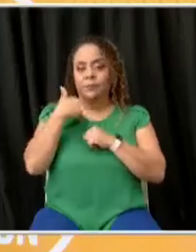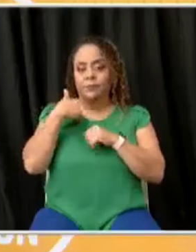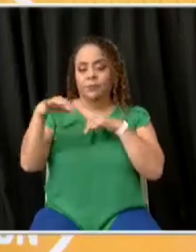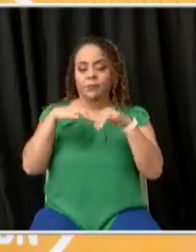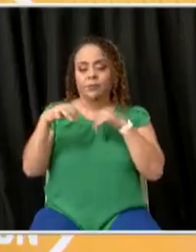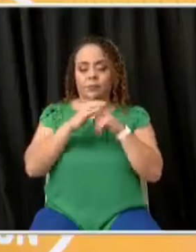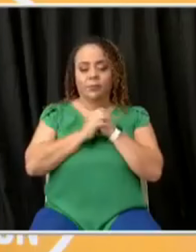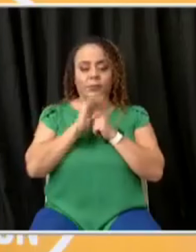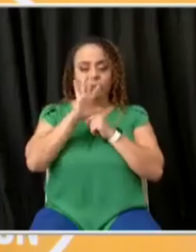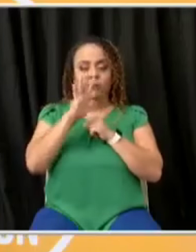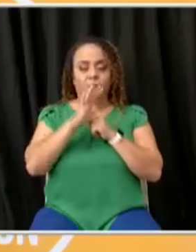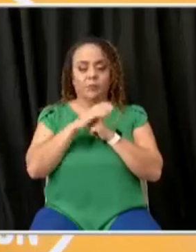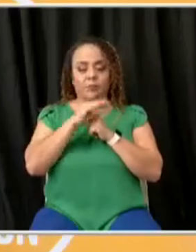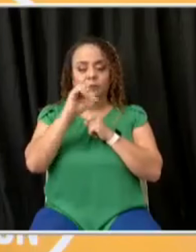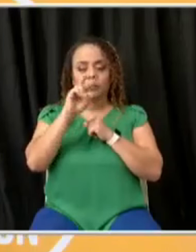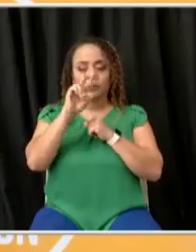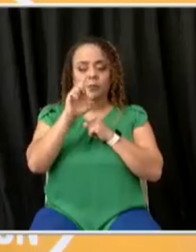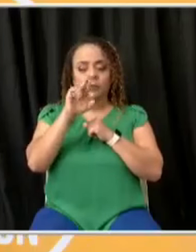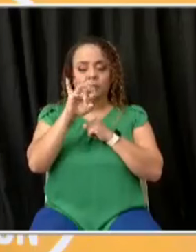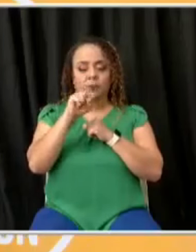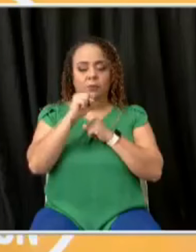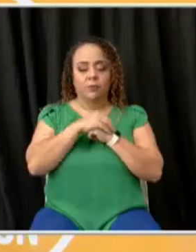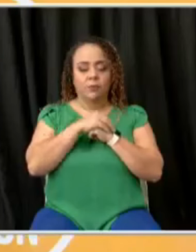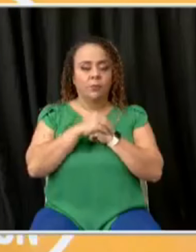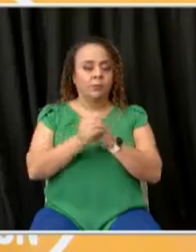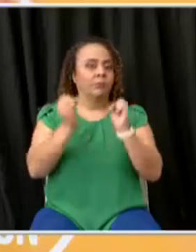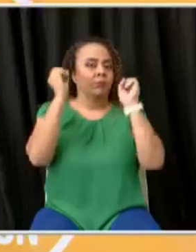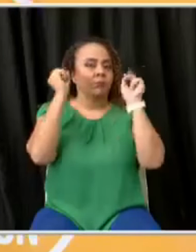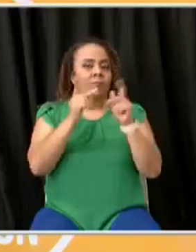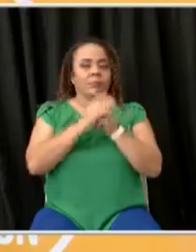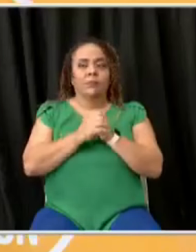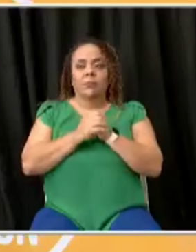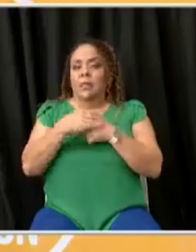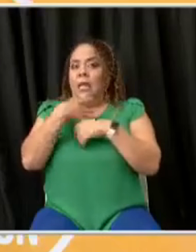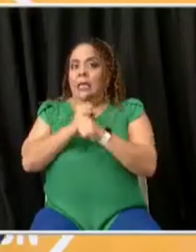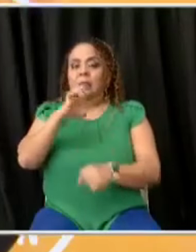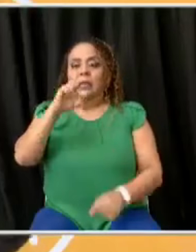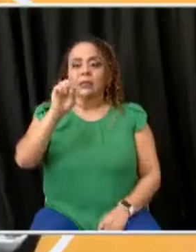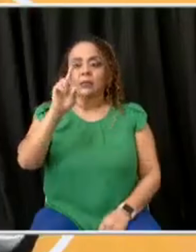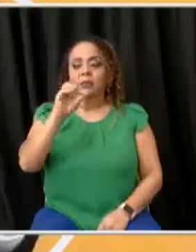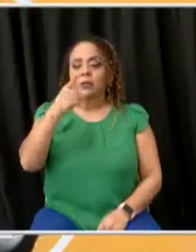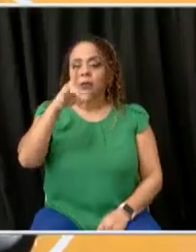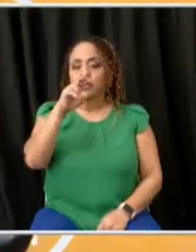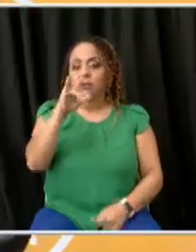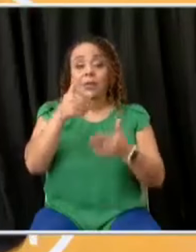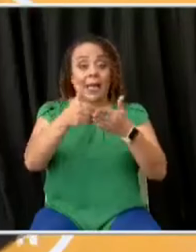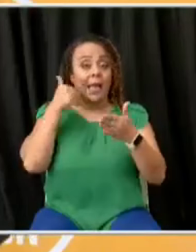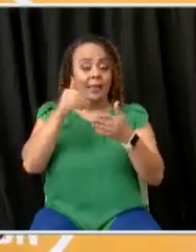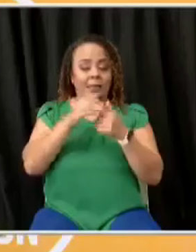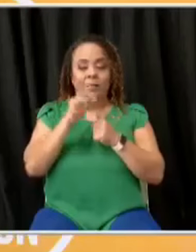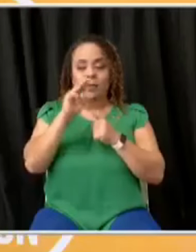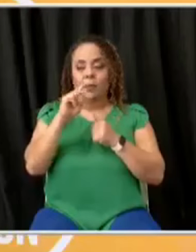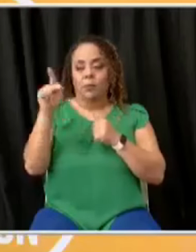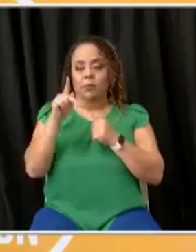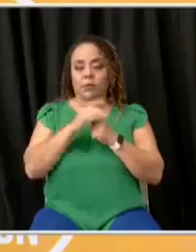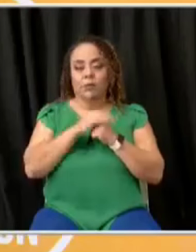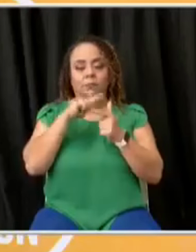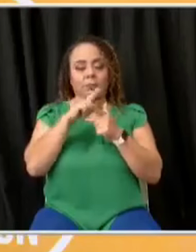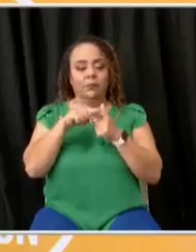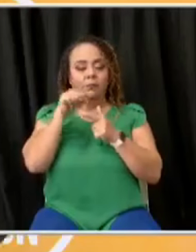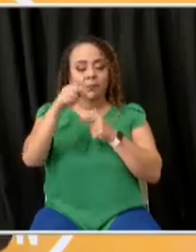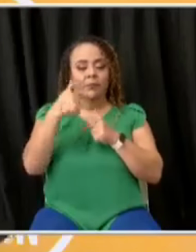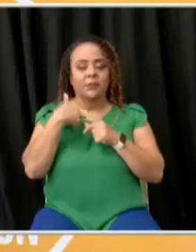sus ovarios, ¿ok? Está produciendo estrógeno, o sea, está antes de la menopausia, ella